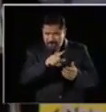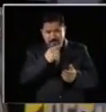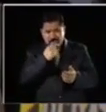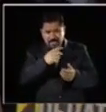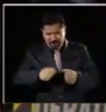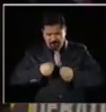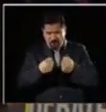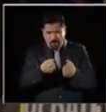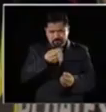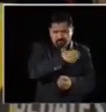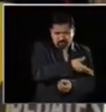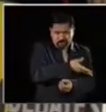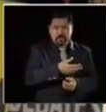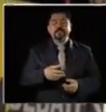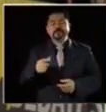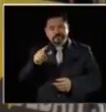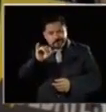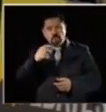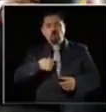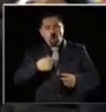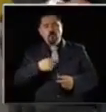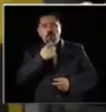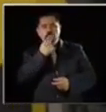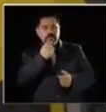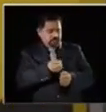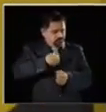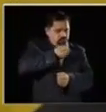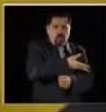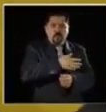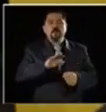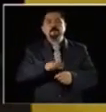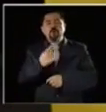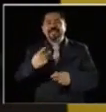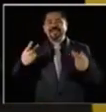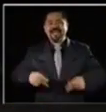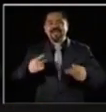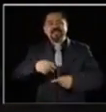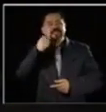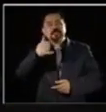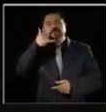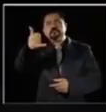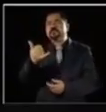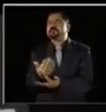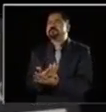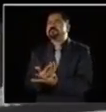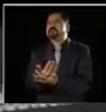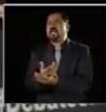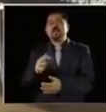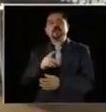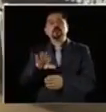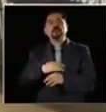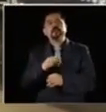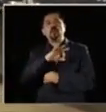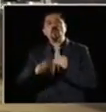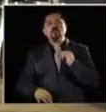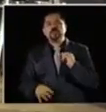existe eso. El ciudadano se queda esperando, el ciudadano siempre siempre se queda a lo último. Y te lo